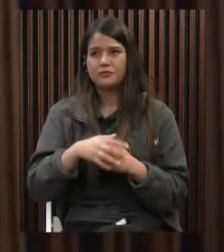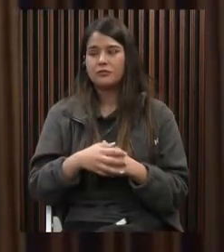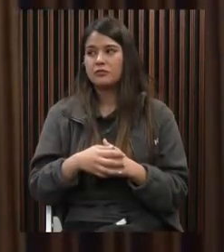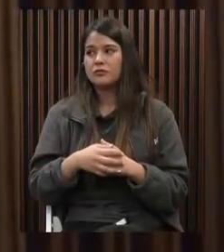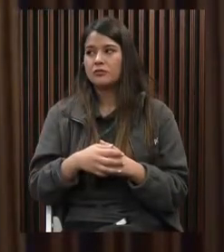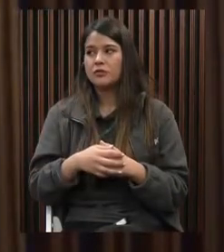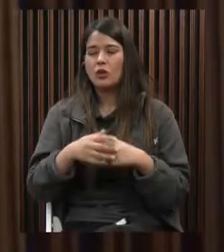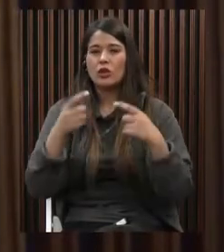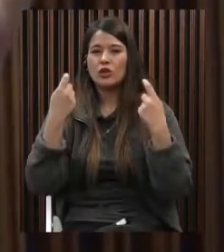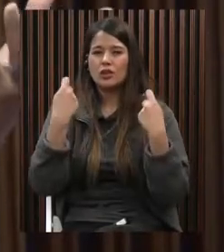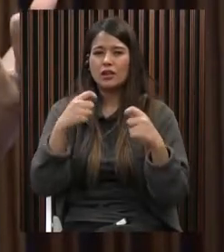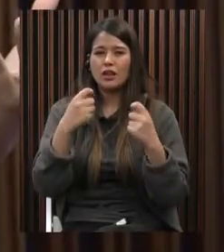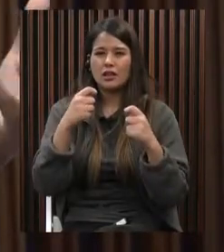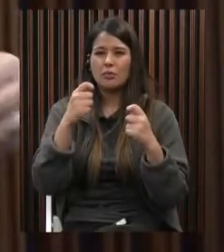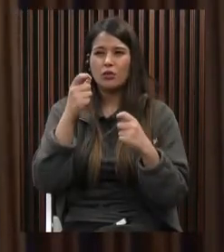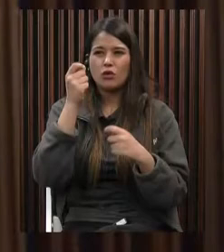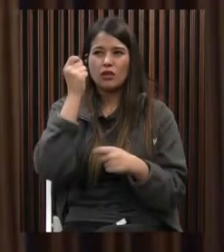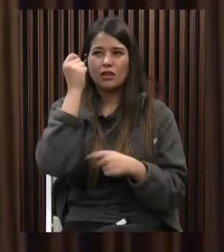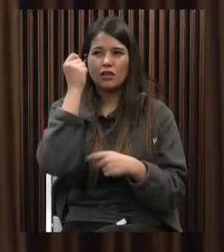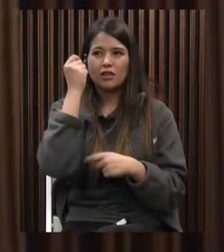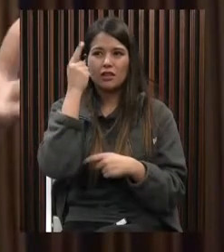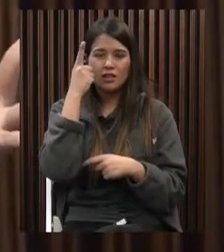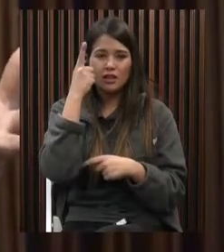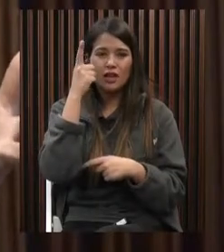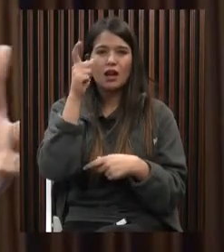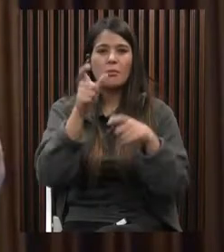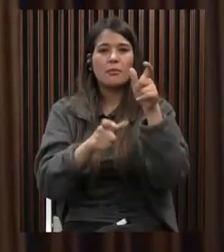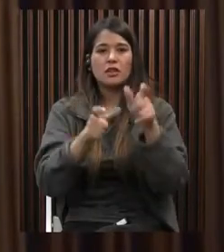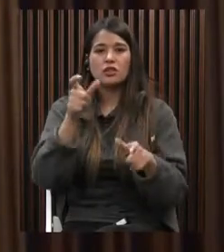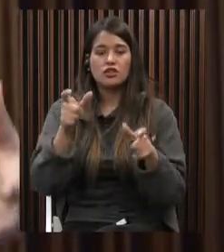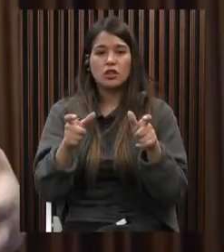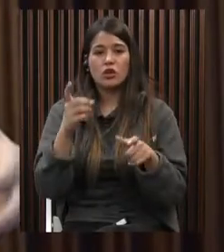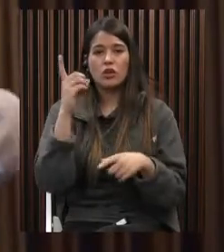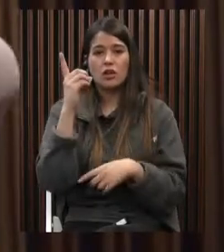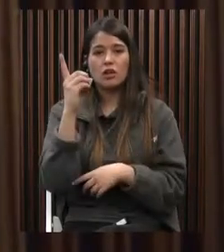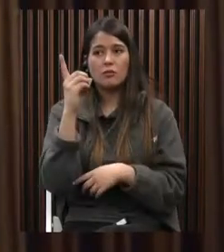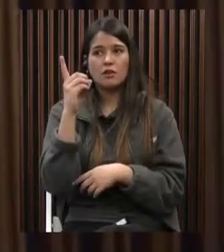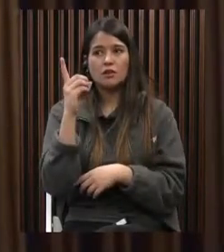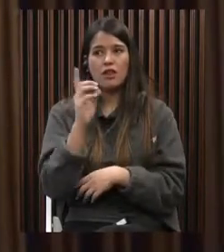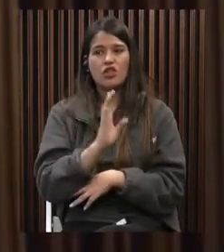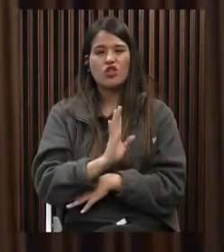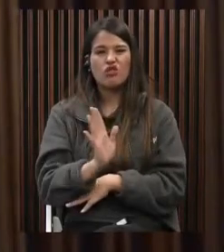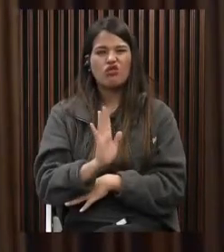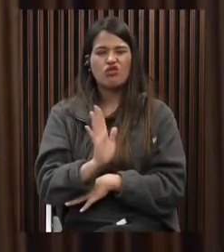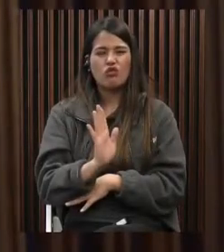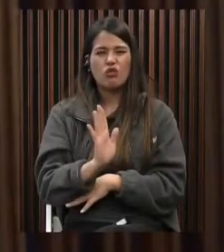cuando tratamos de entender a los artistas con discapacidad, no se trata